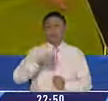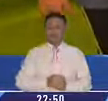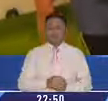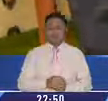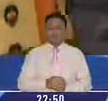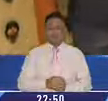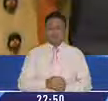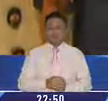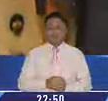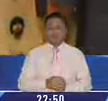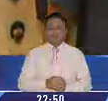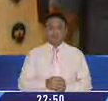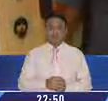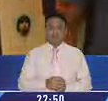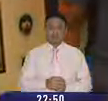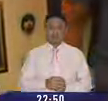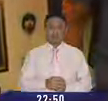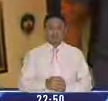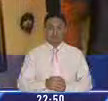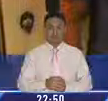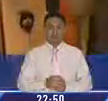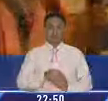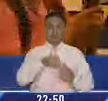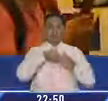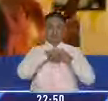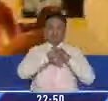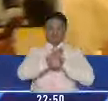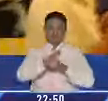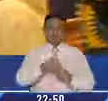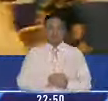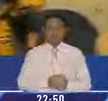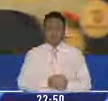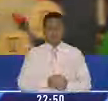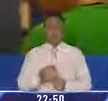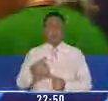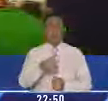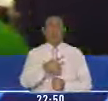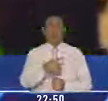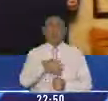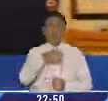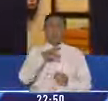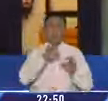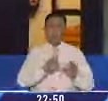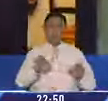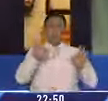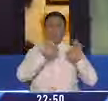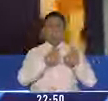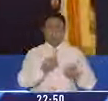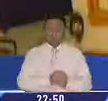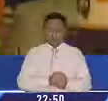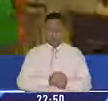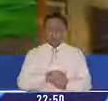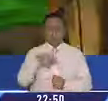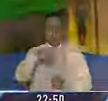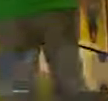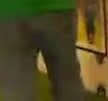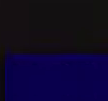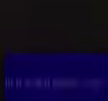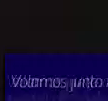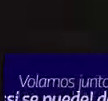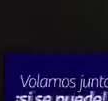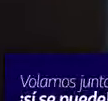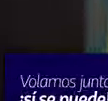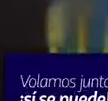réplica de Pelusa. Vamos adentro, porque adentro está tal vez lo más importante. Conmebol, ¿cuál es el propósito de lo que ha